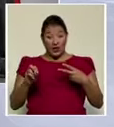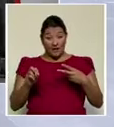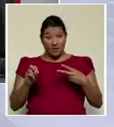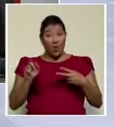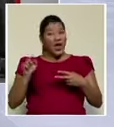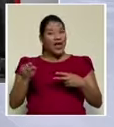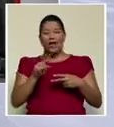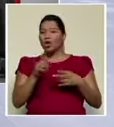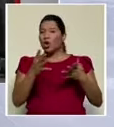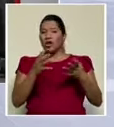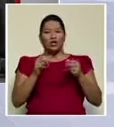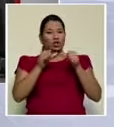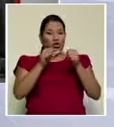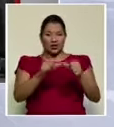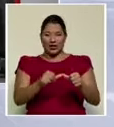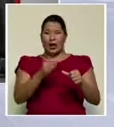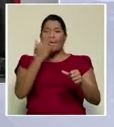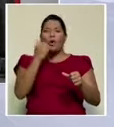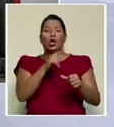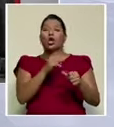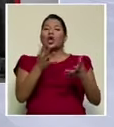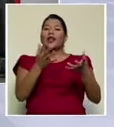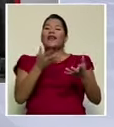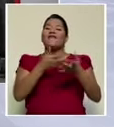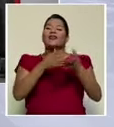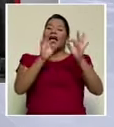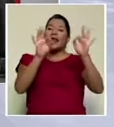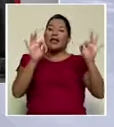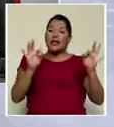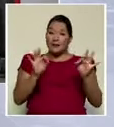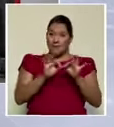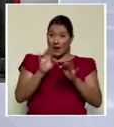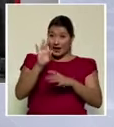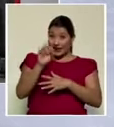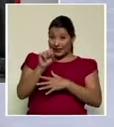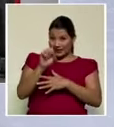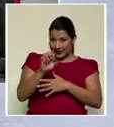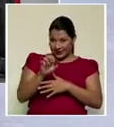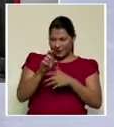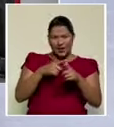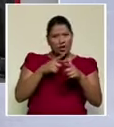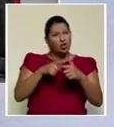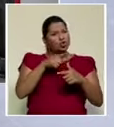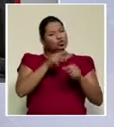del proceso electoral, siendo este tan complejo. Y me gustaría que refirieras cómo se